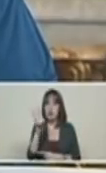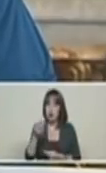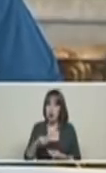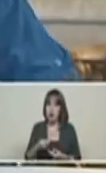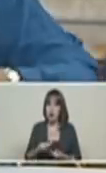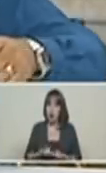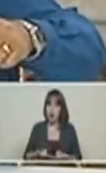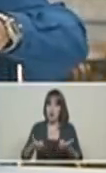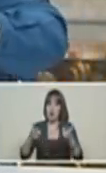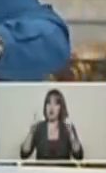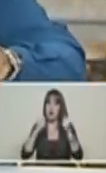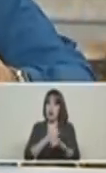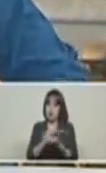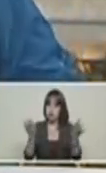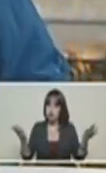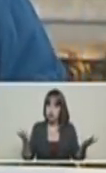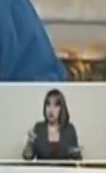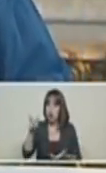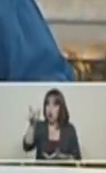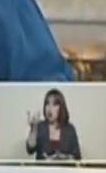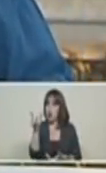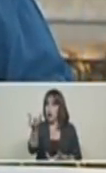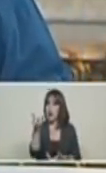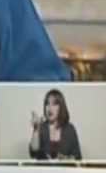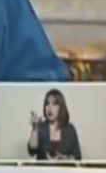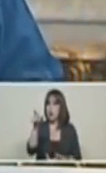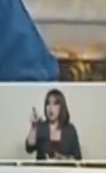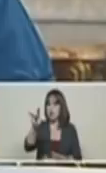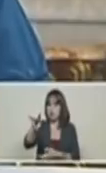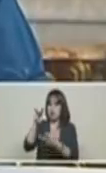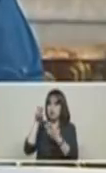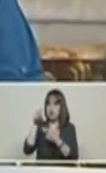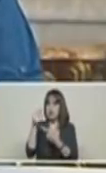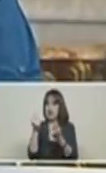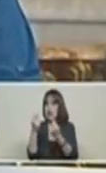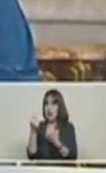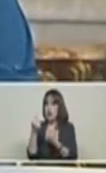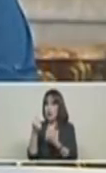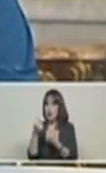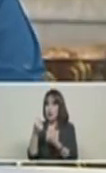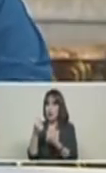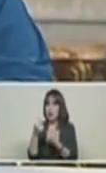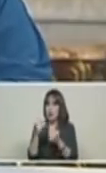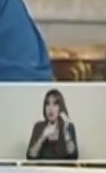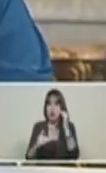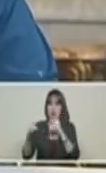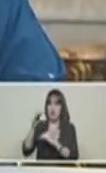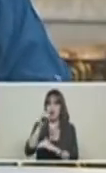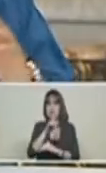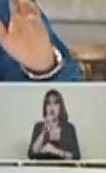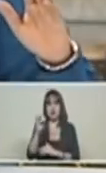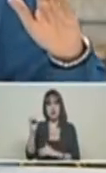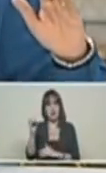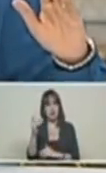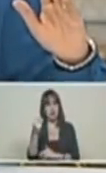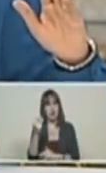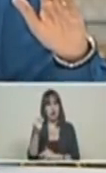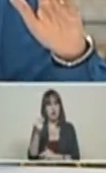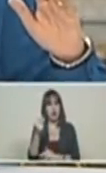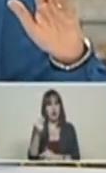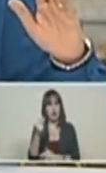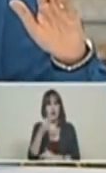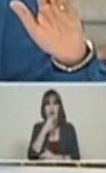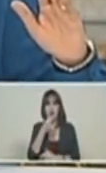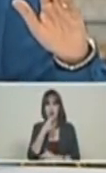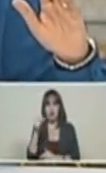Liberen los cajeros automáticos. Los cajeros automáticos creo que lo máximo son 100 bolívares. ¿Qué